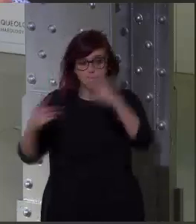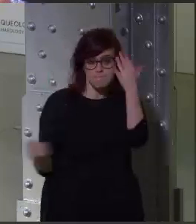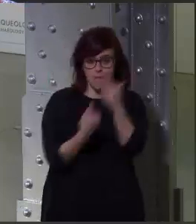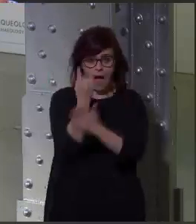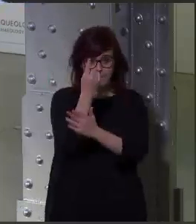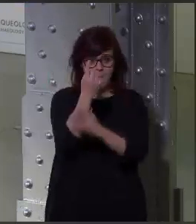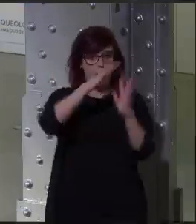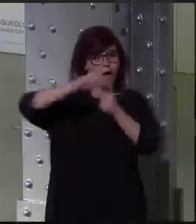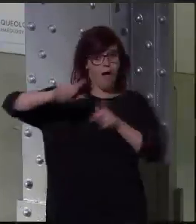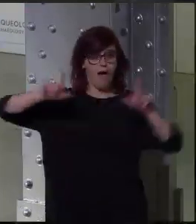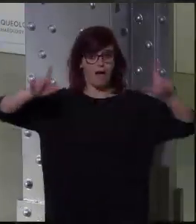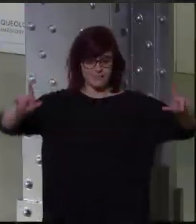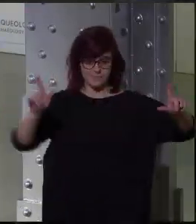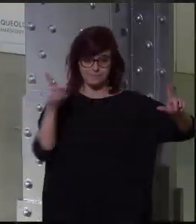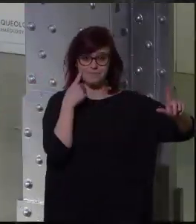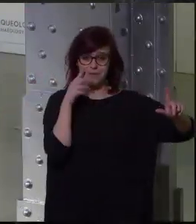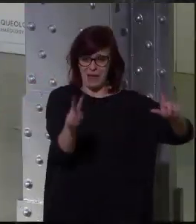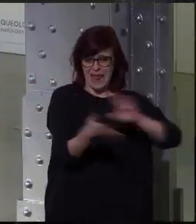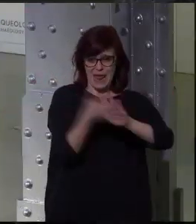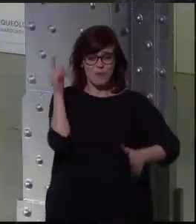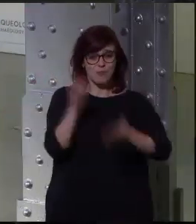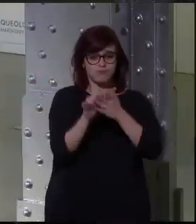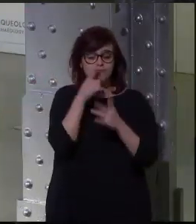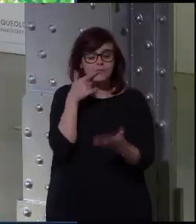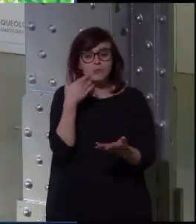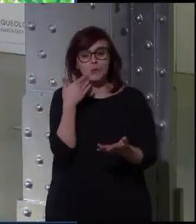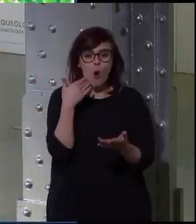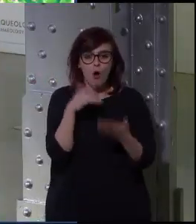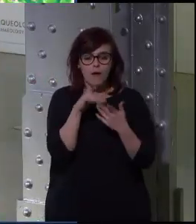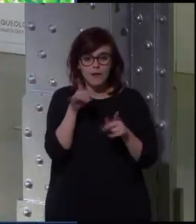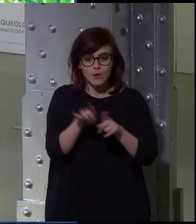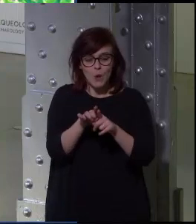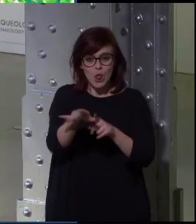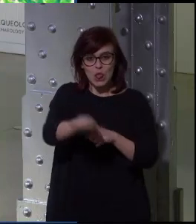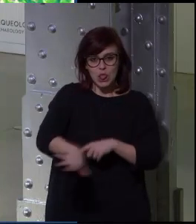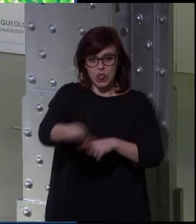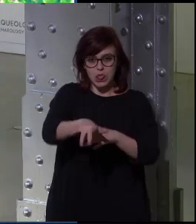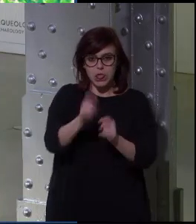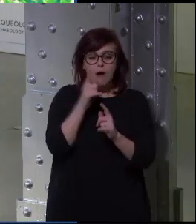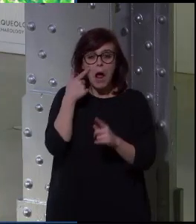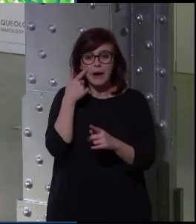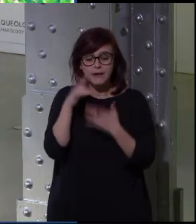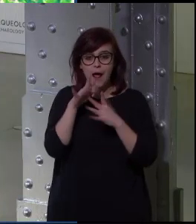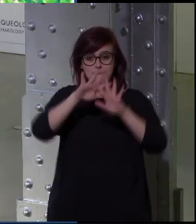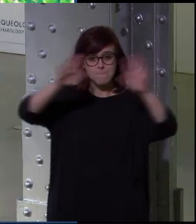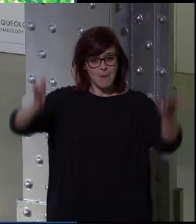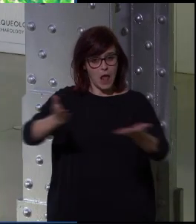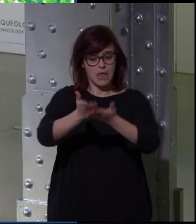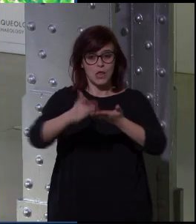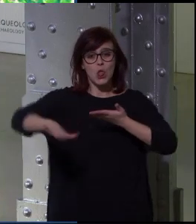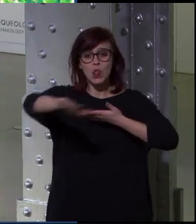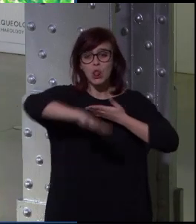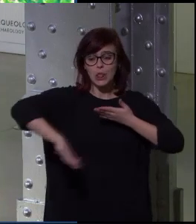vemos así muy rápidamente, representa la huella de la pesca en el planeta, y como veis hay